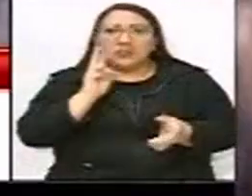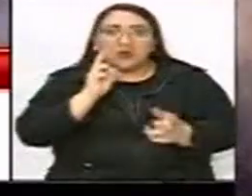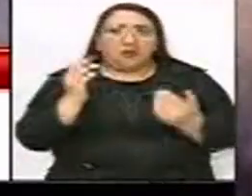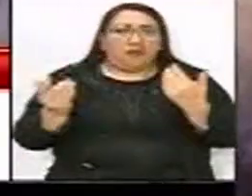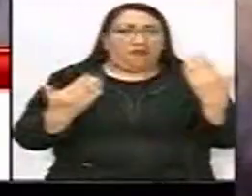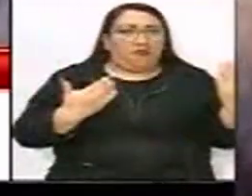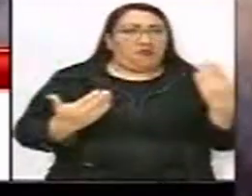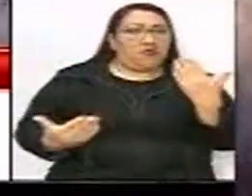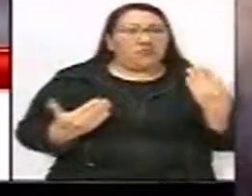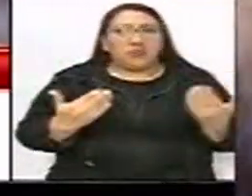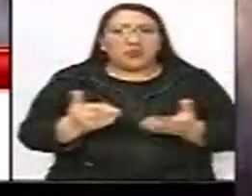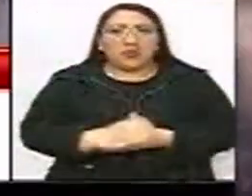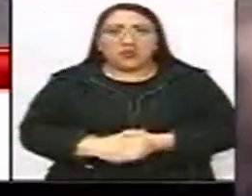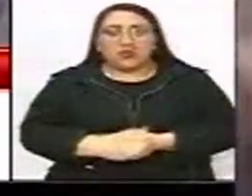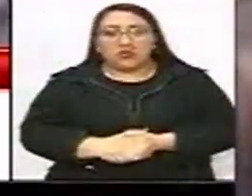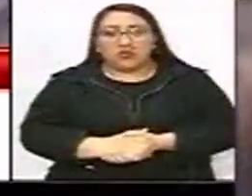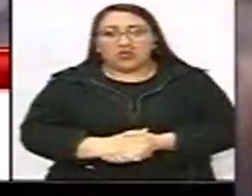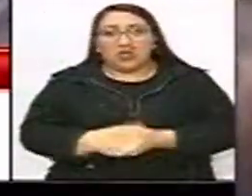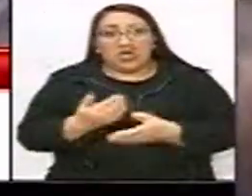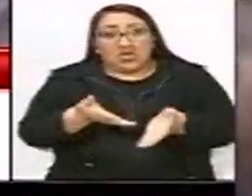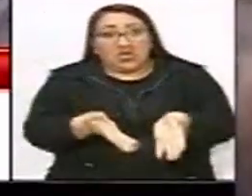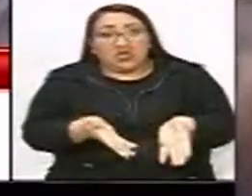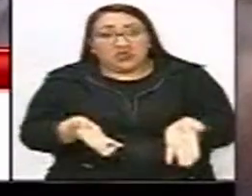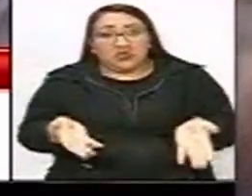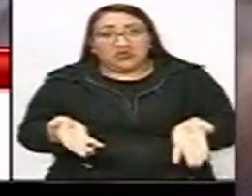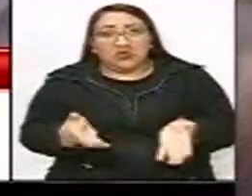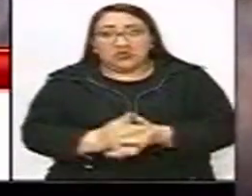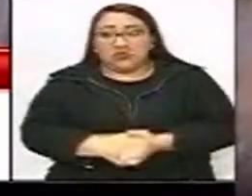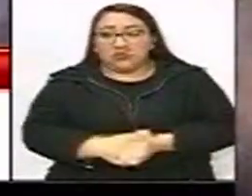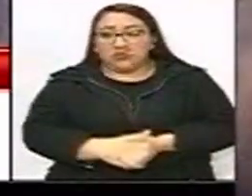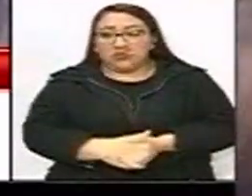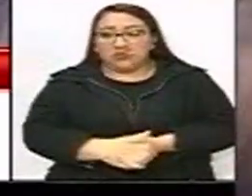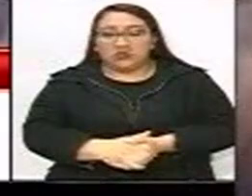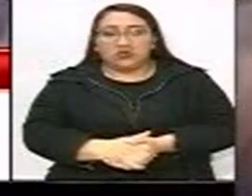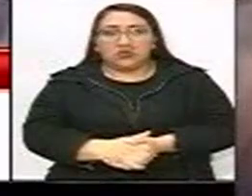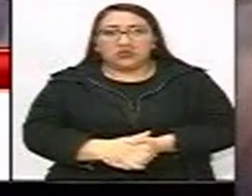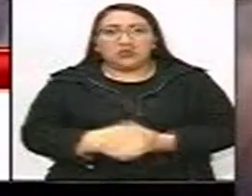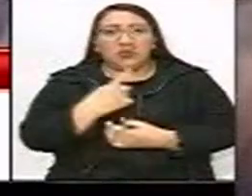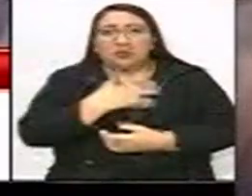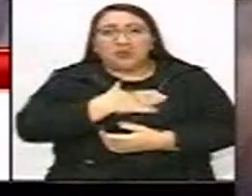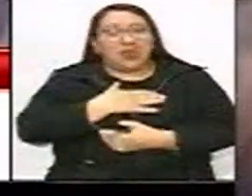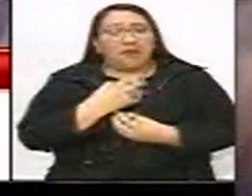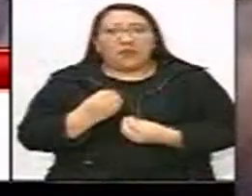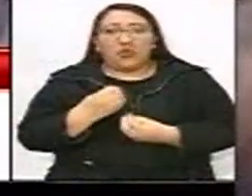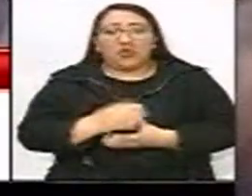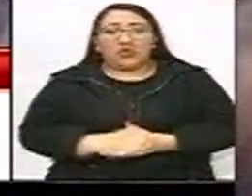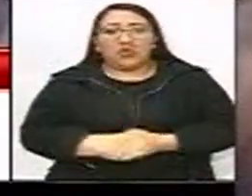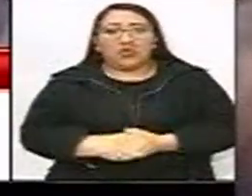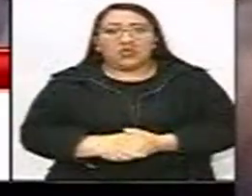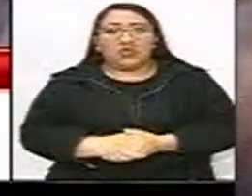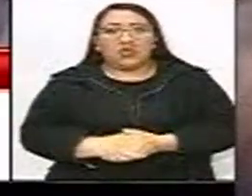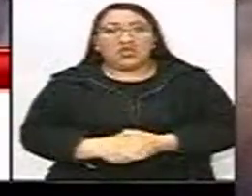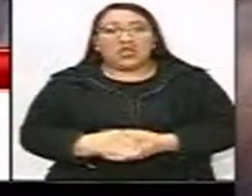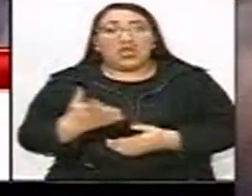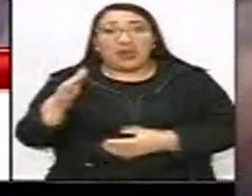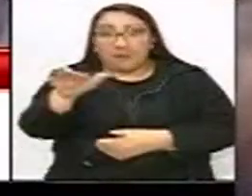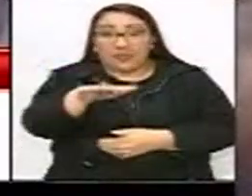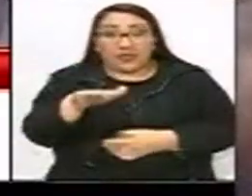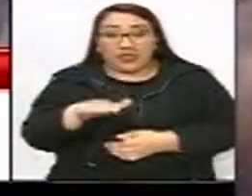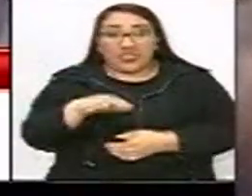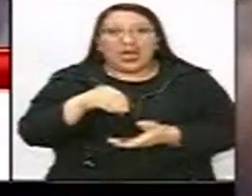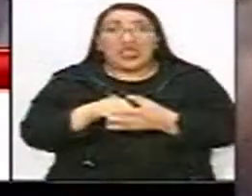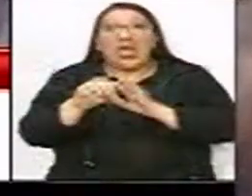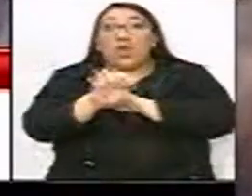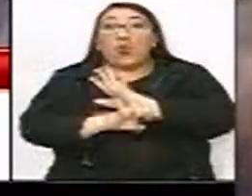tecnificado. Y esto es una pena, porque las autopistas en